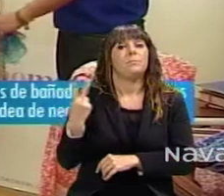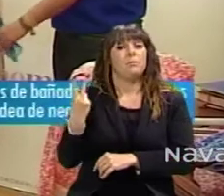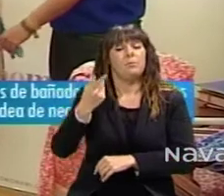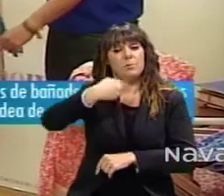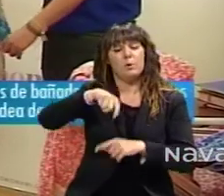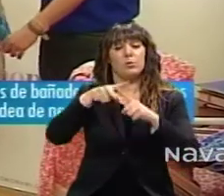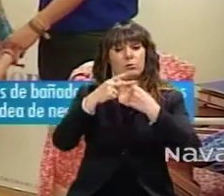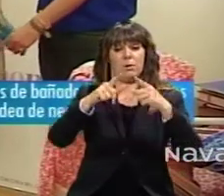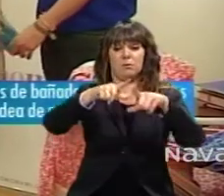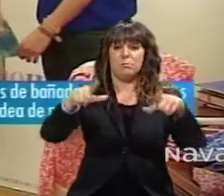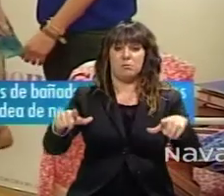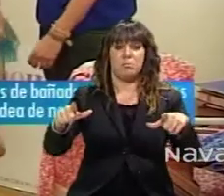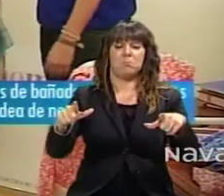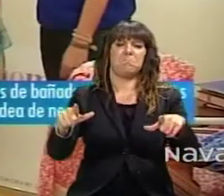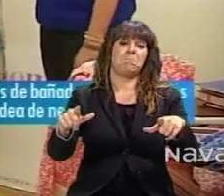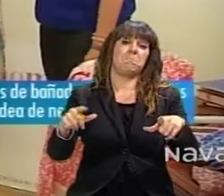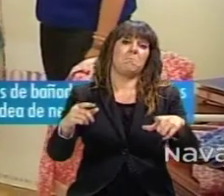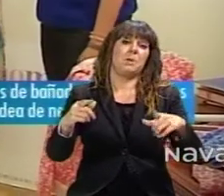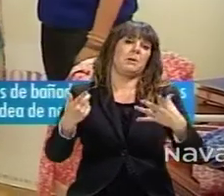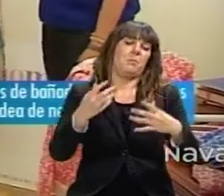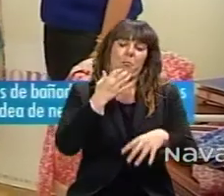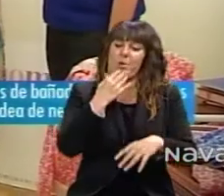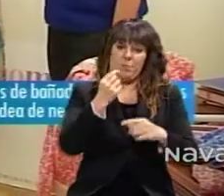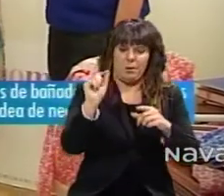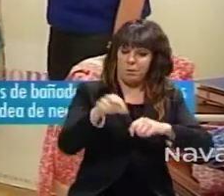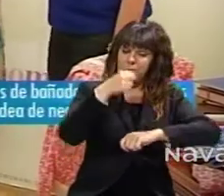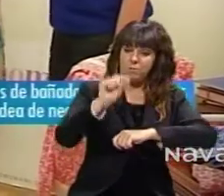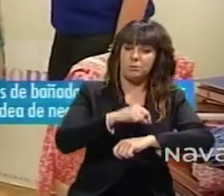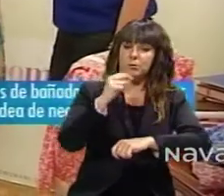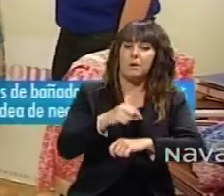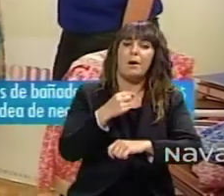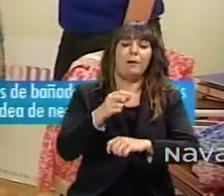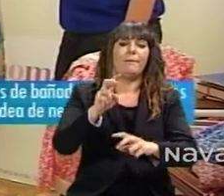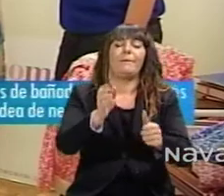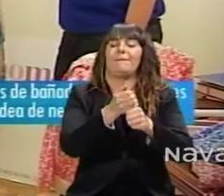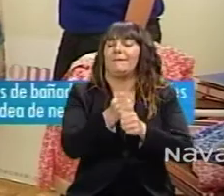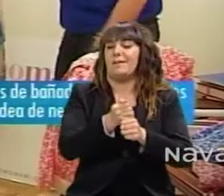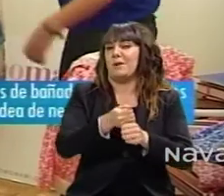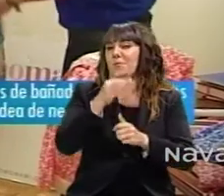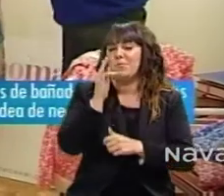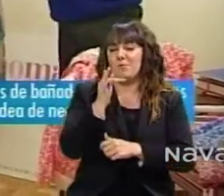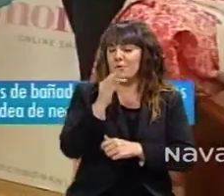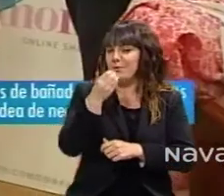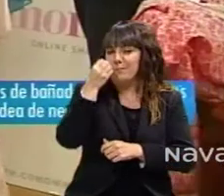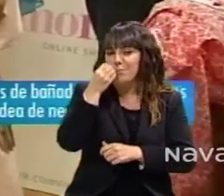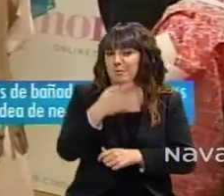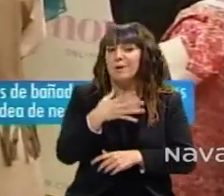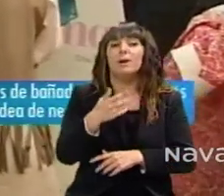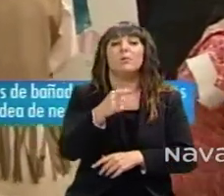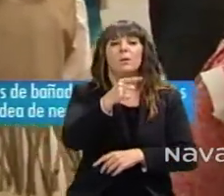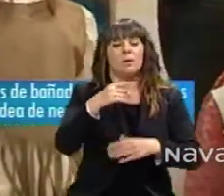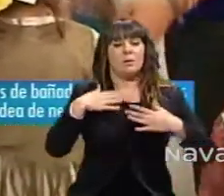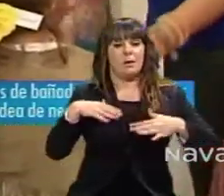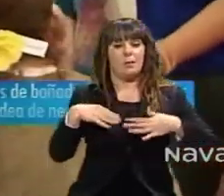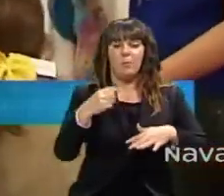nos ha sabido interpretar muy bien los diseños que queremos. Bueno tuvimos que ir allí y estar con él efectivamente para confirmar que los diseños